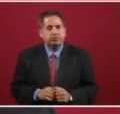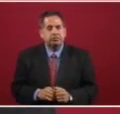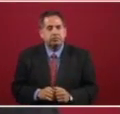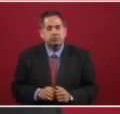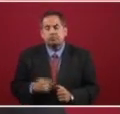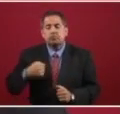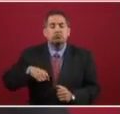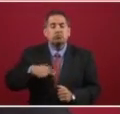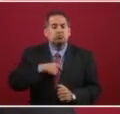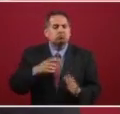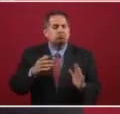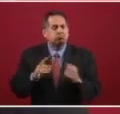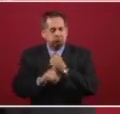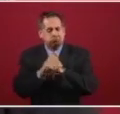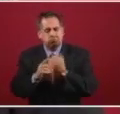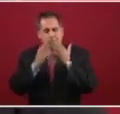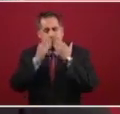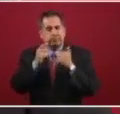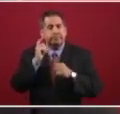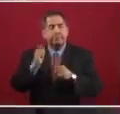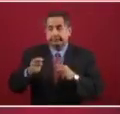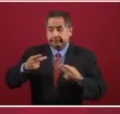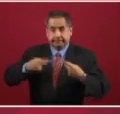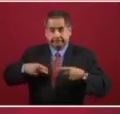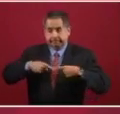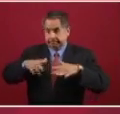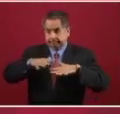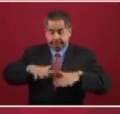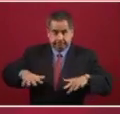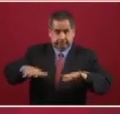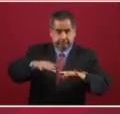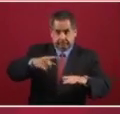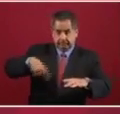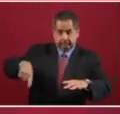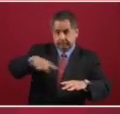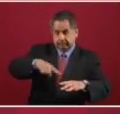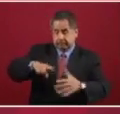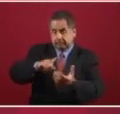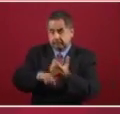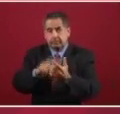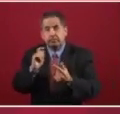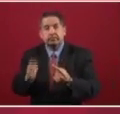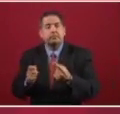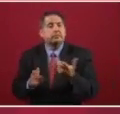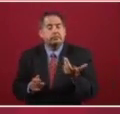no tenemos ningún problema porque los ciudadanos están